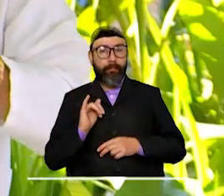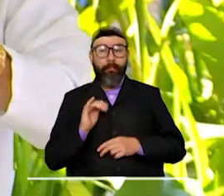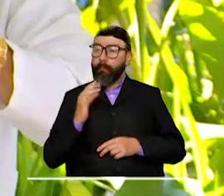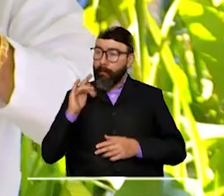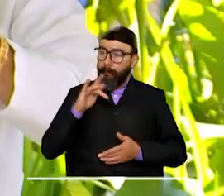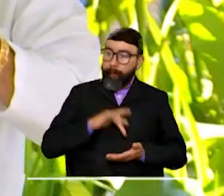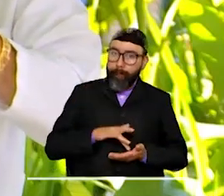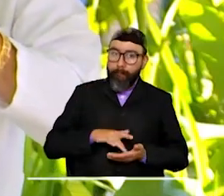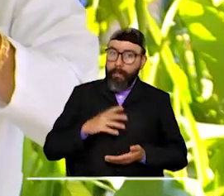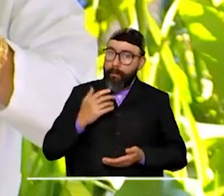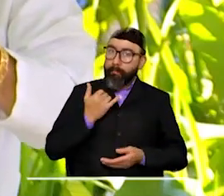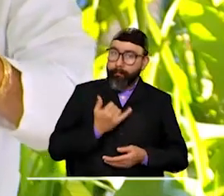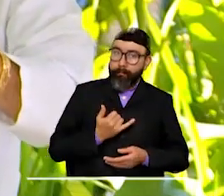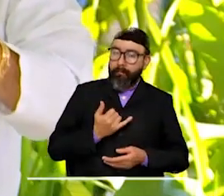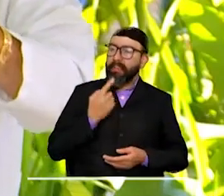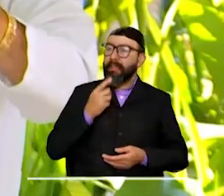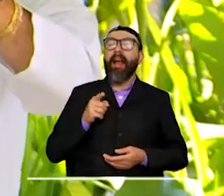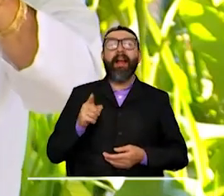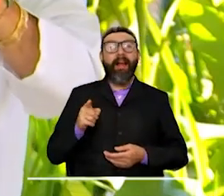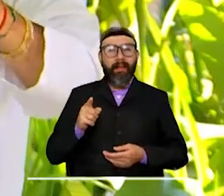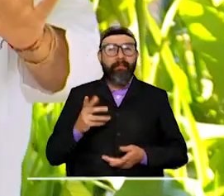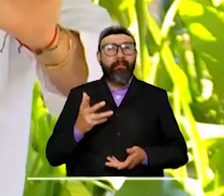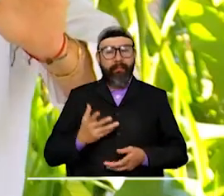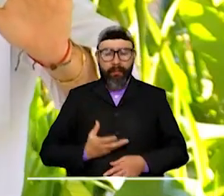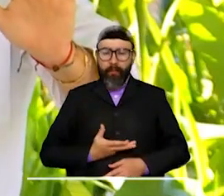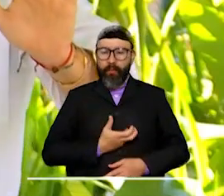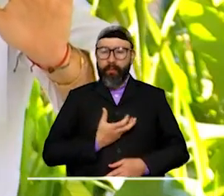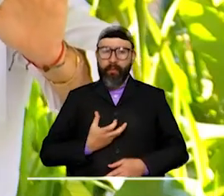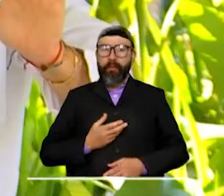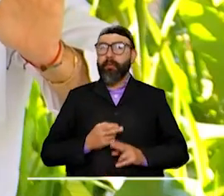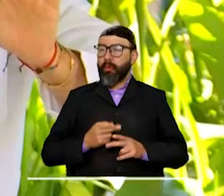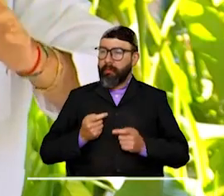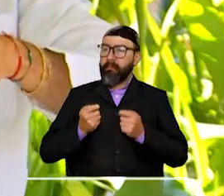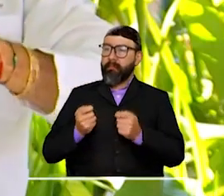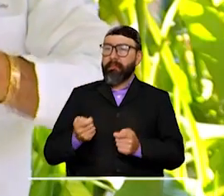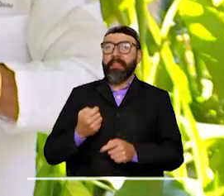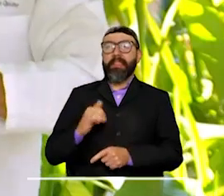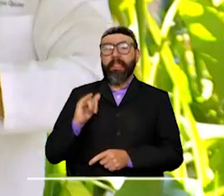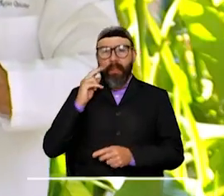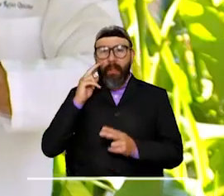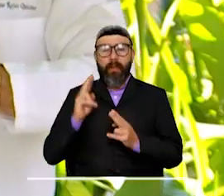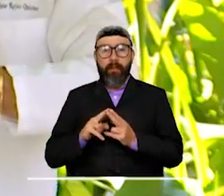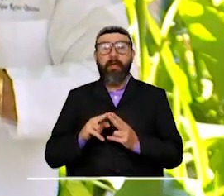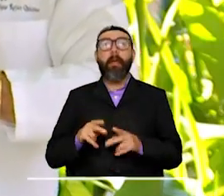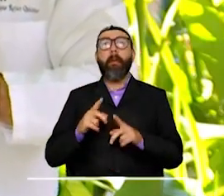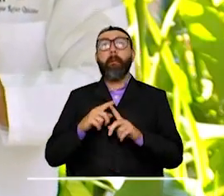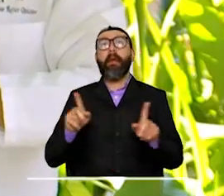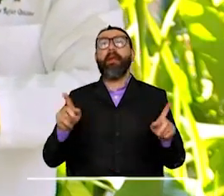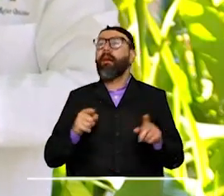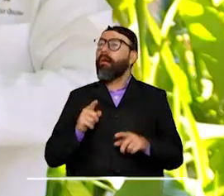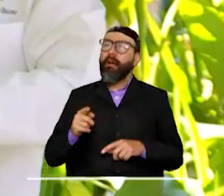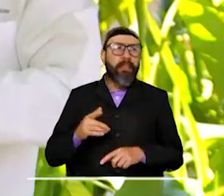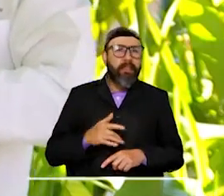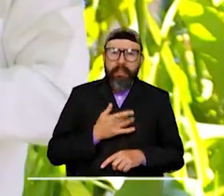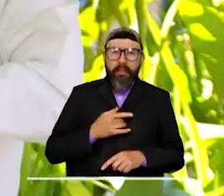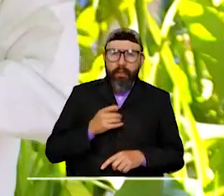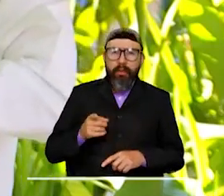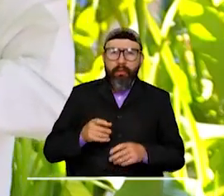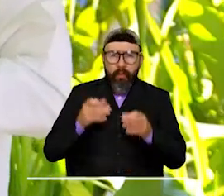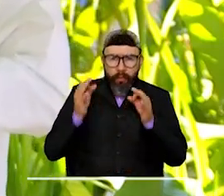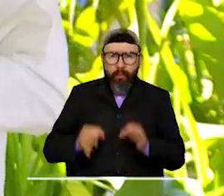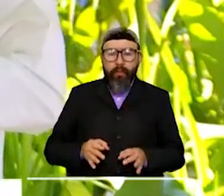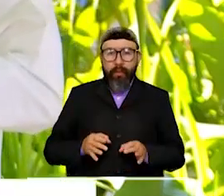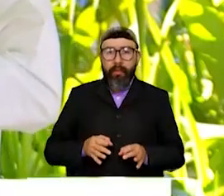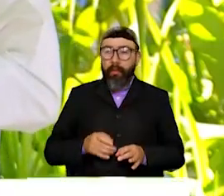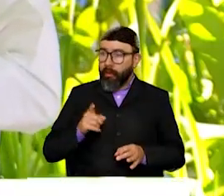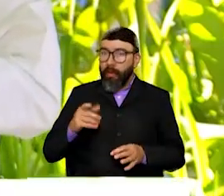muestra, dicen gastritis de tal tipo. Pero el hecho del síntoma como tal acá no es